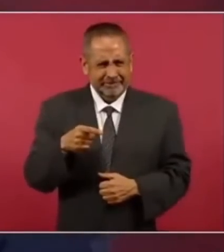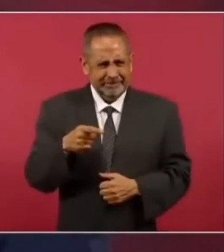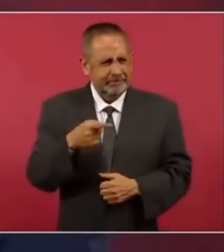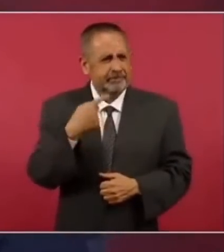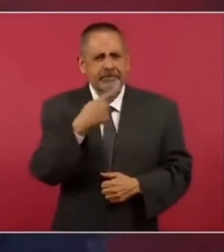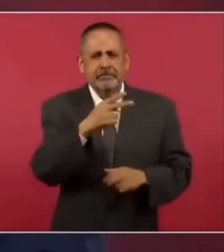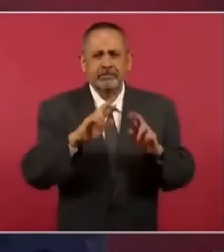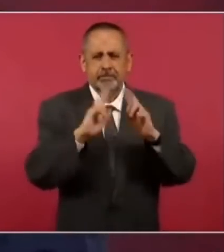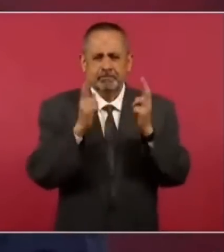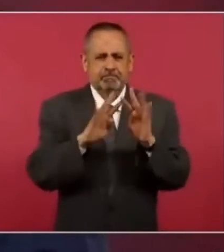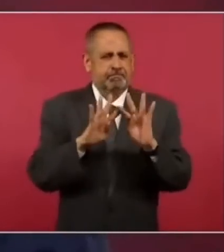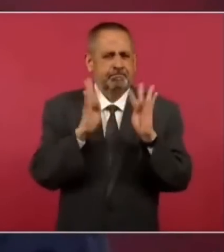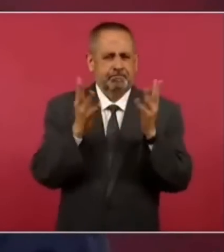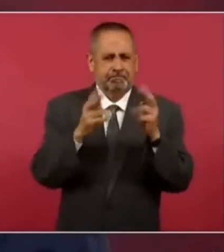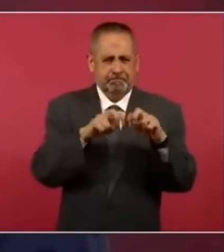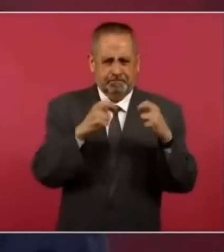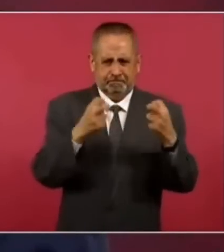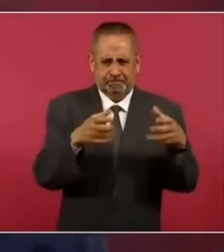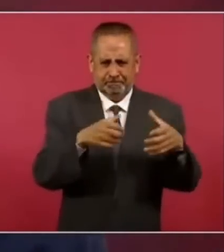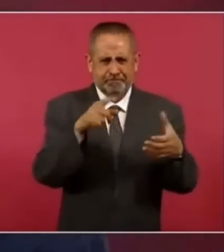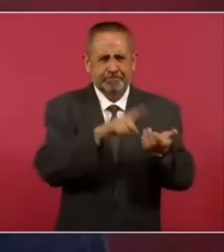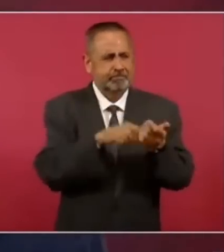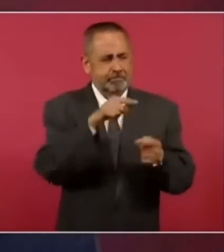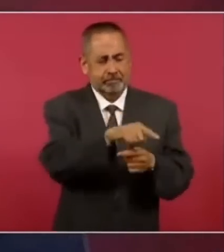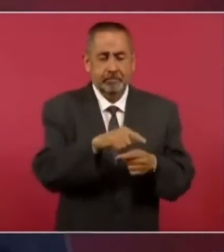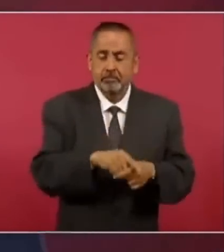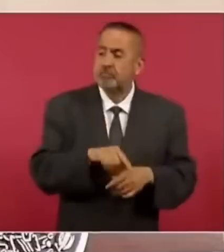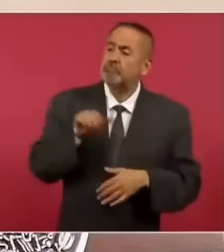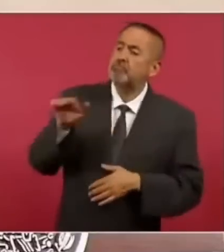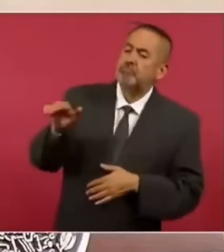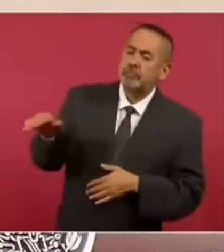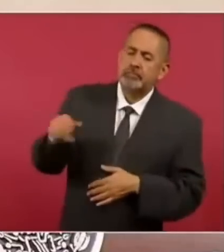sesión que tuvieron, que si